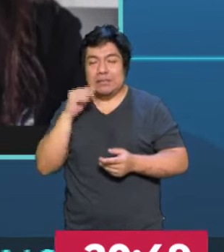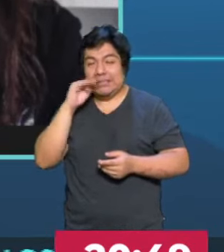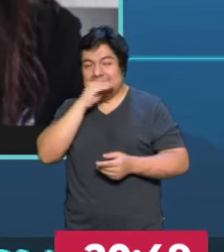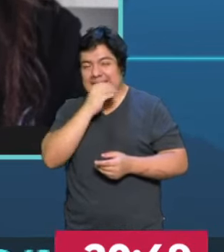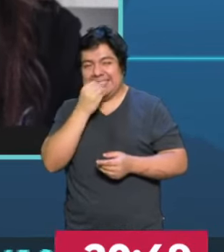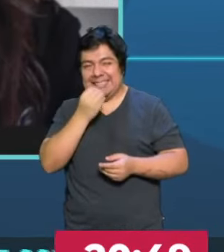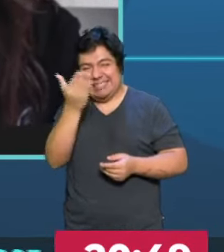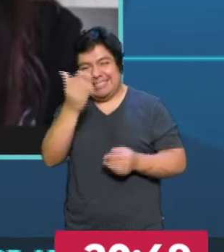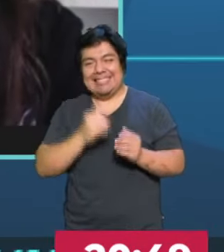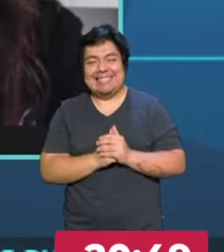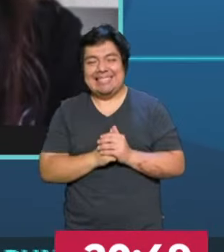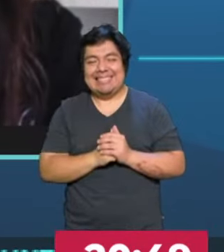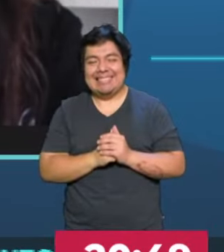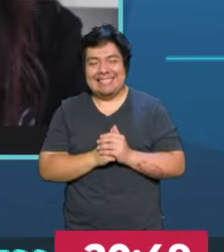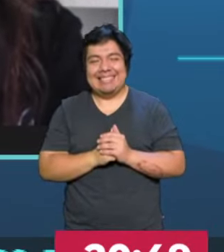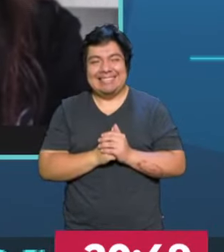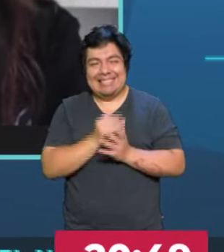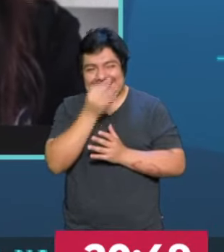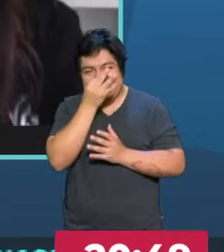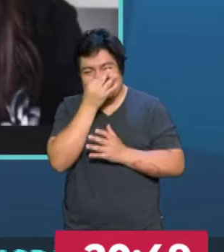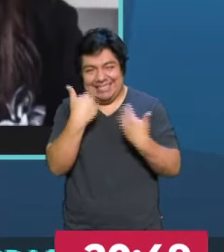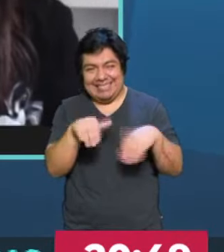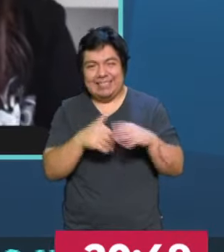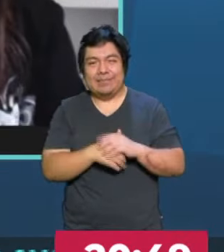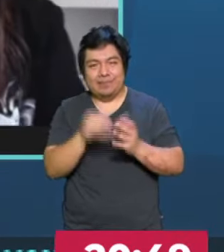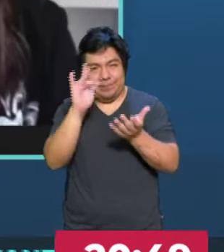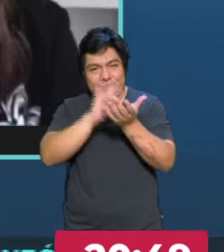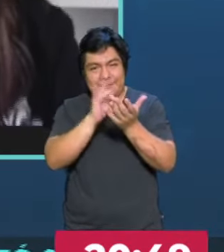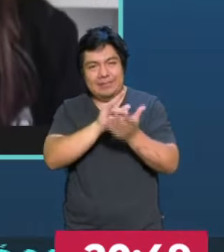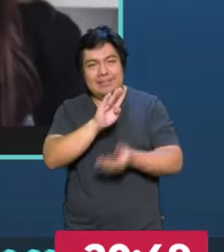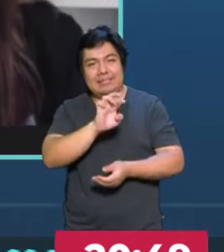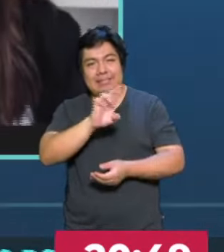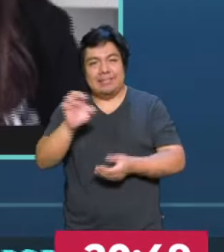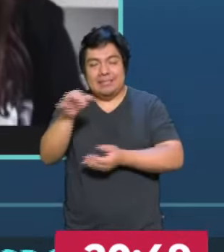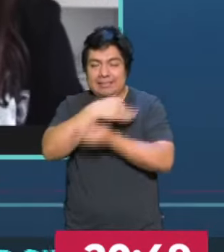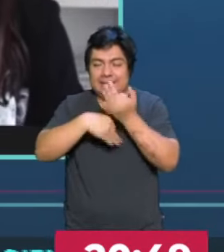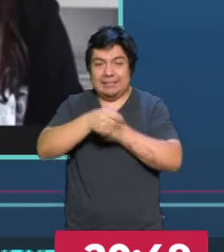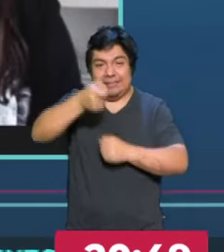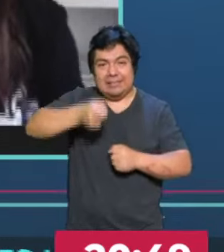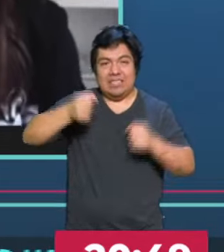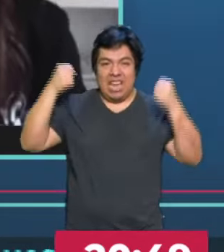Nos vemos la siguiente semana. Vamos ya, y a esas vamos. Gracias, Bere, un saludo a todos y